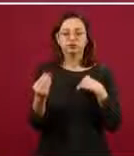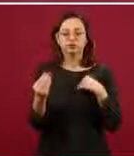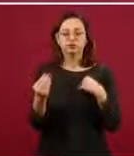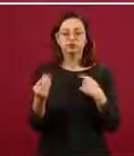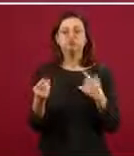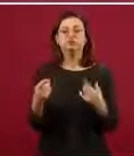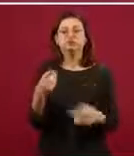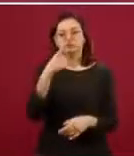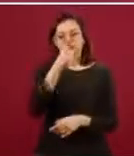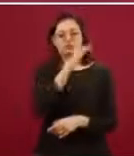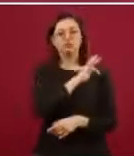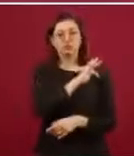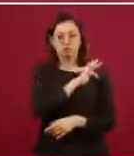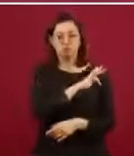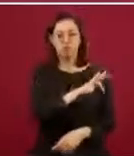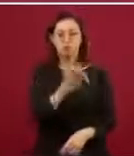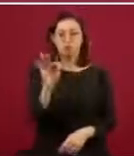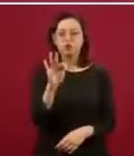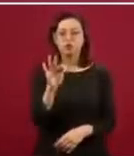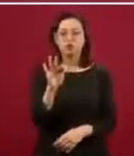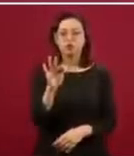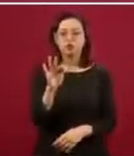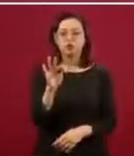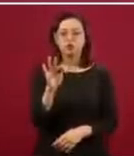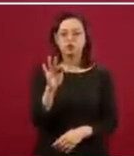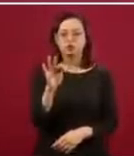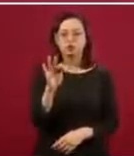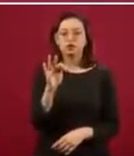Ellos pueden hacer de